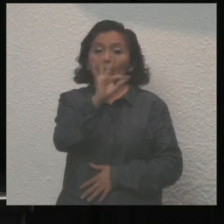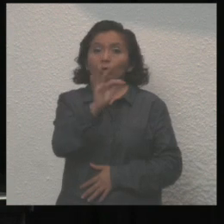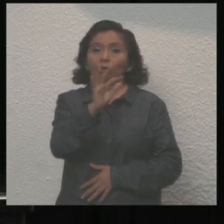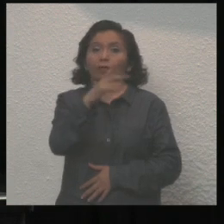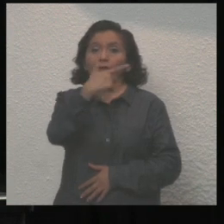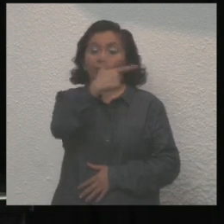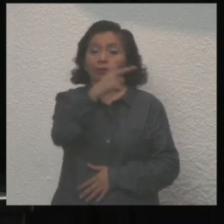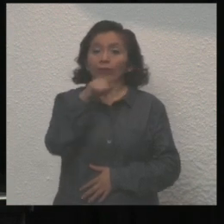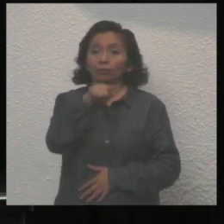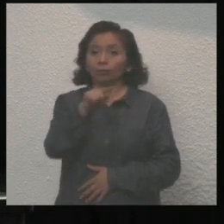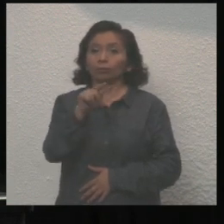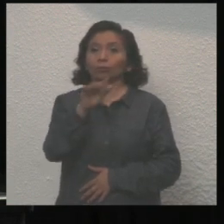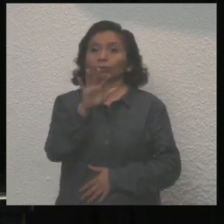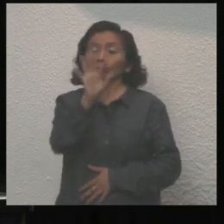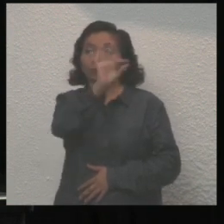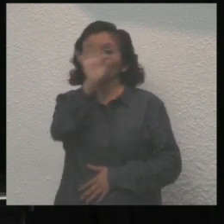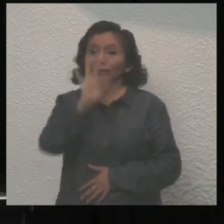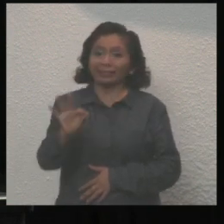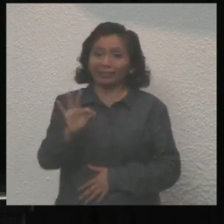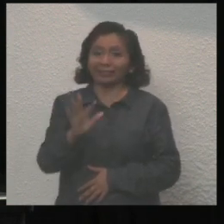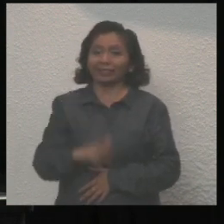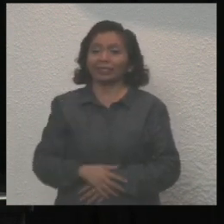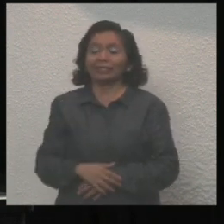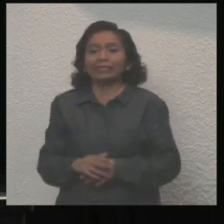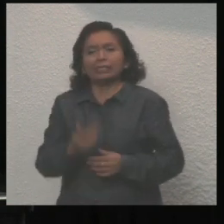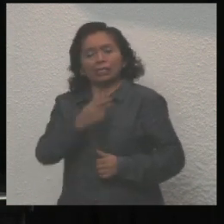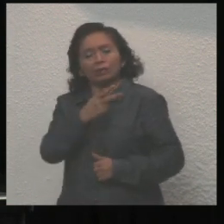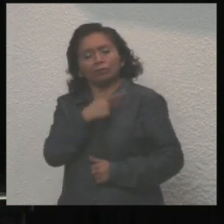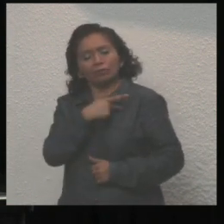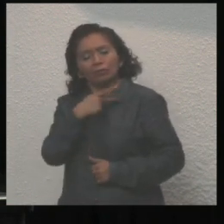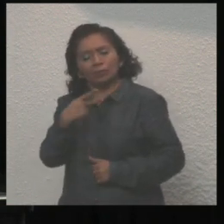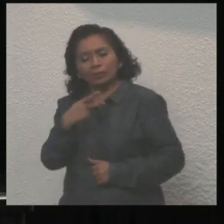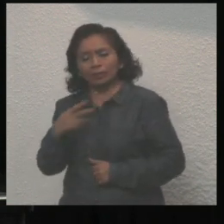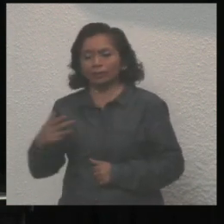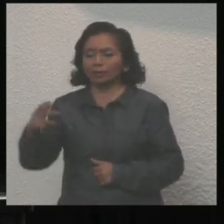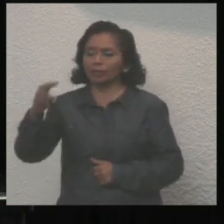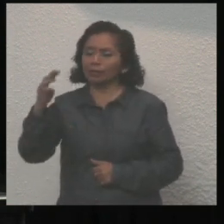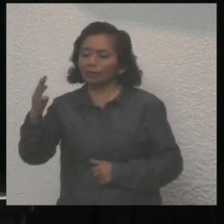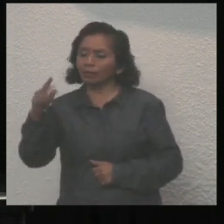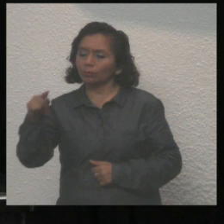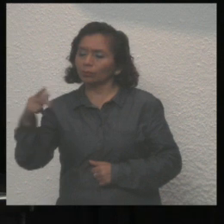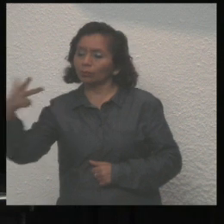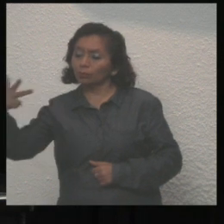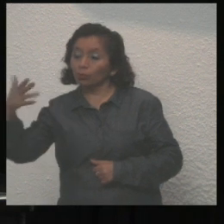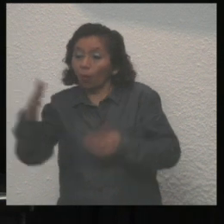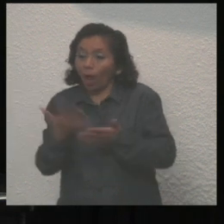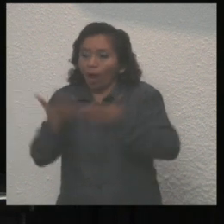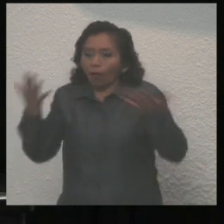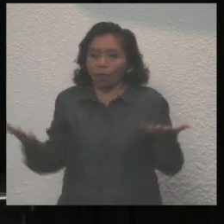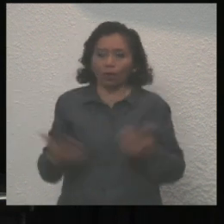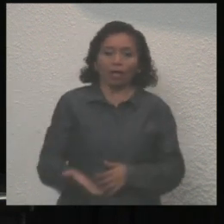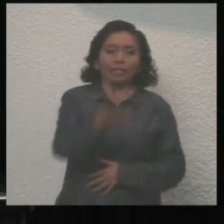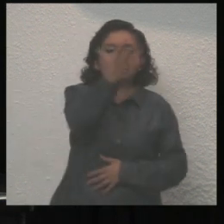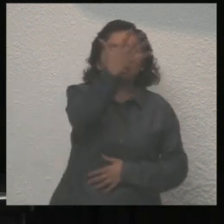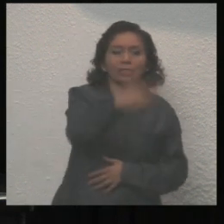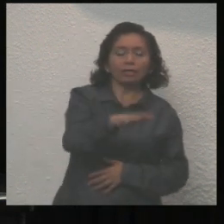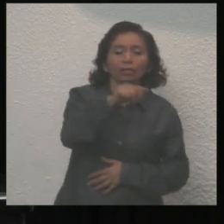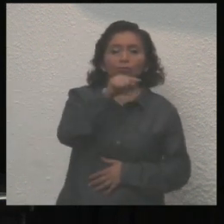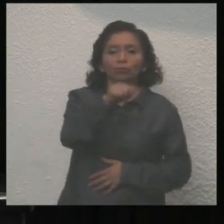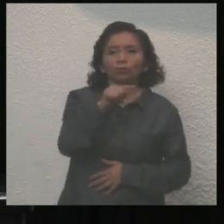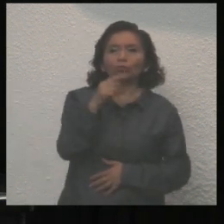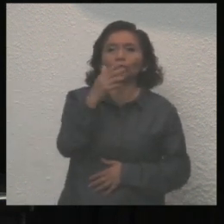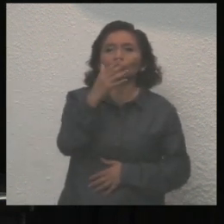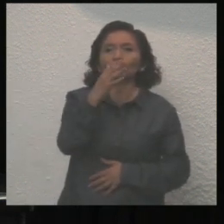47.5%, la extrema del 3.8% al 10.6%, de acuerdo